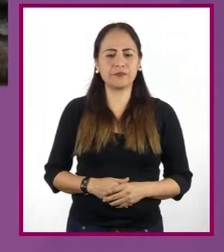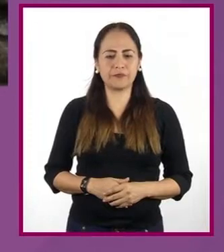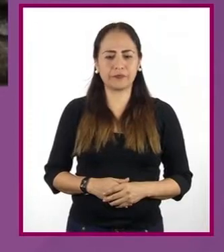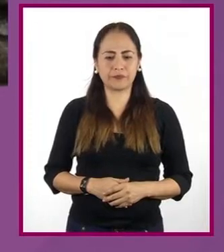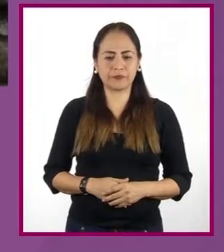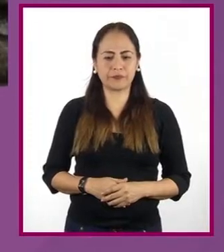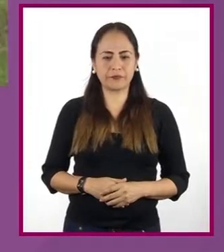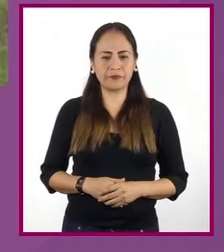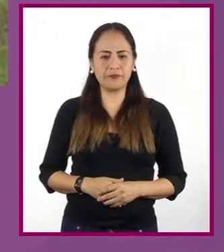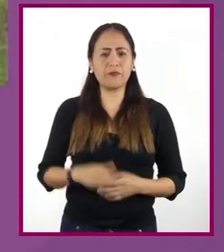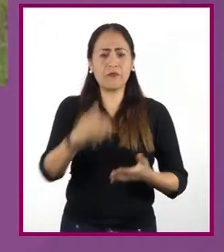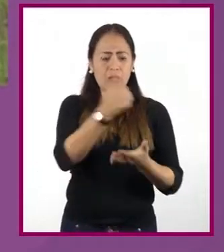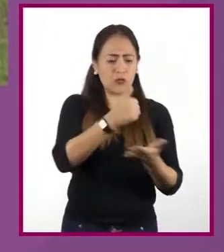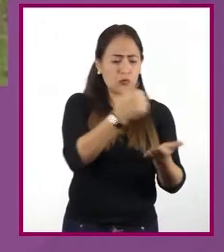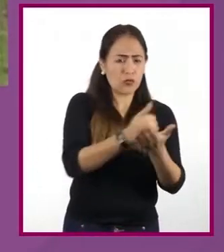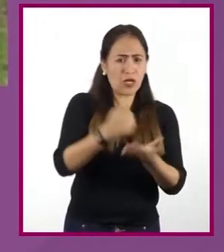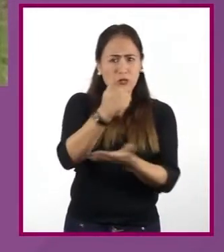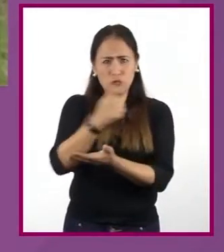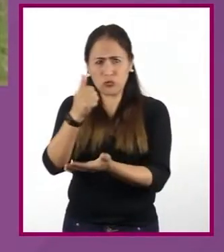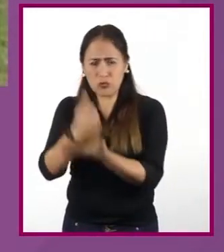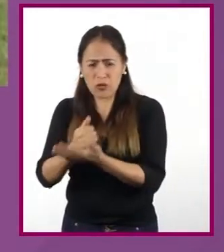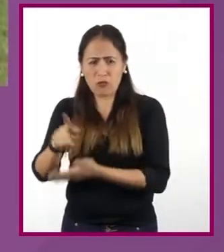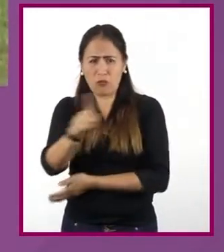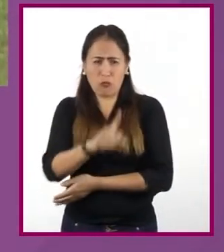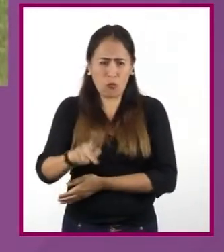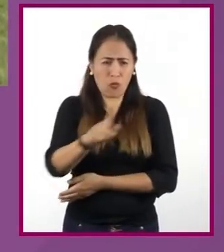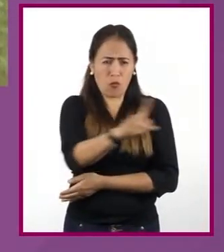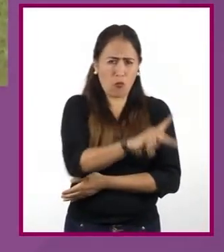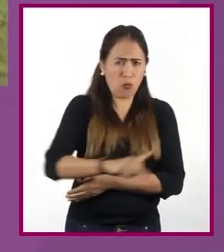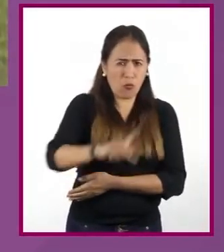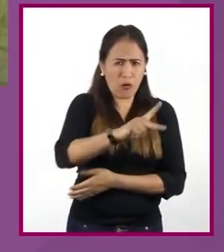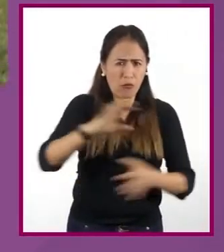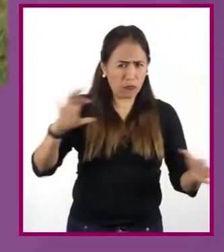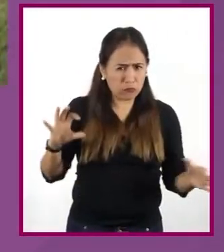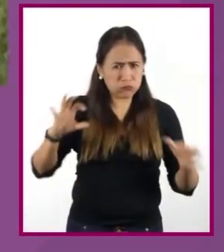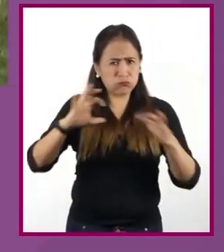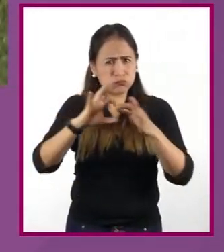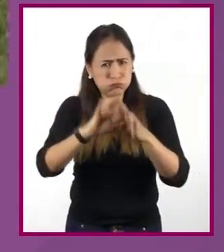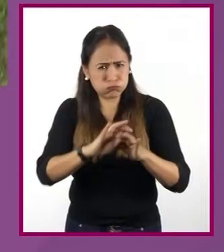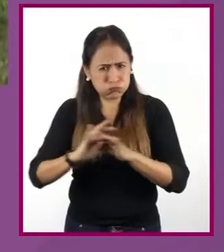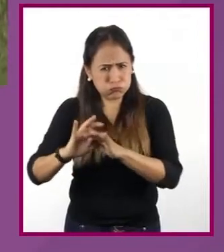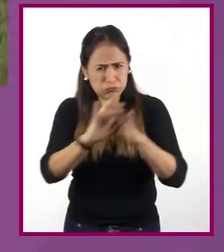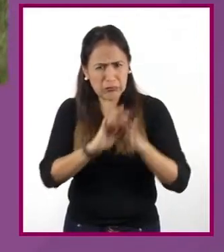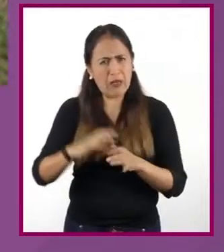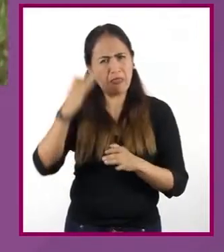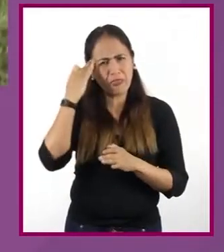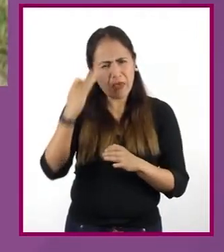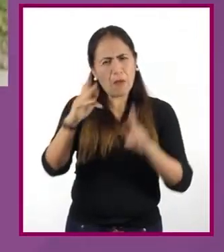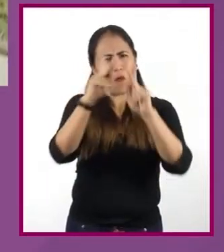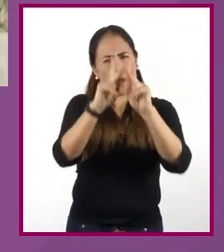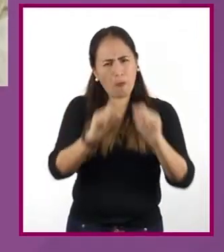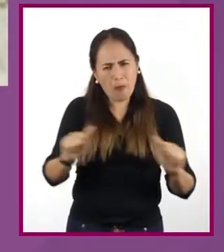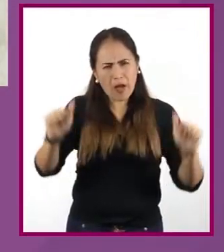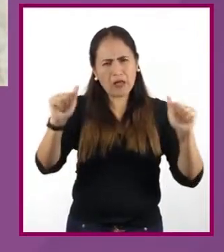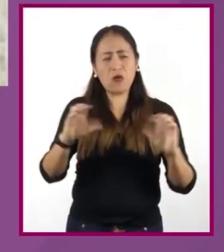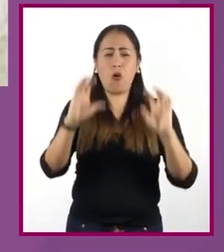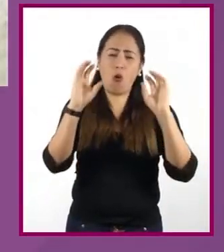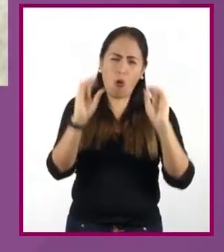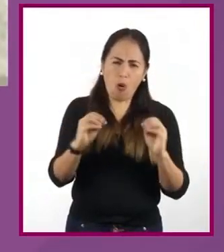Sus innumerables ciudades y señoríos mantuvieron estrechos vínculos en tiempos de paz y de guerra.